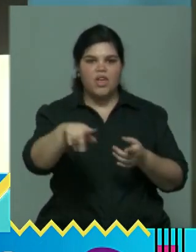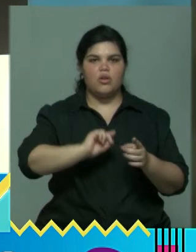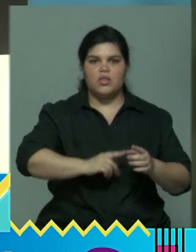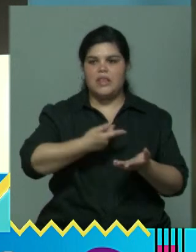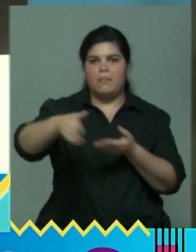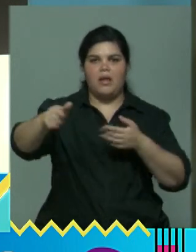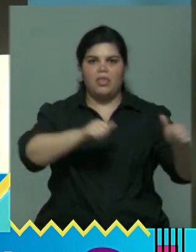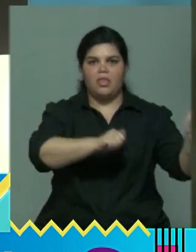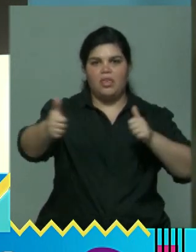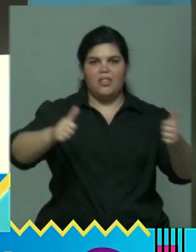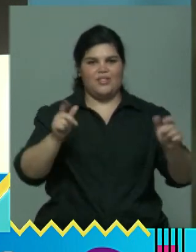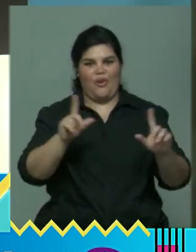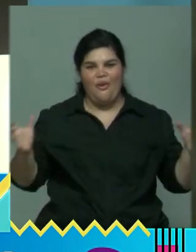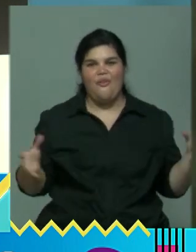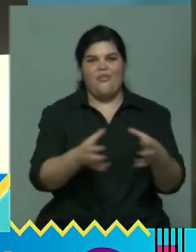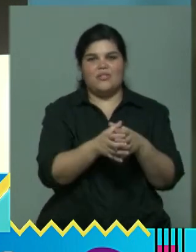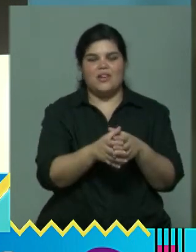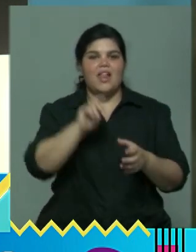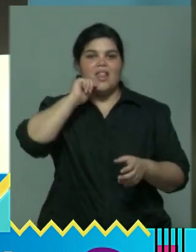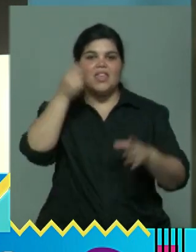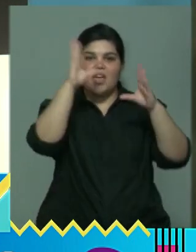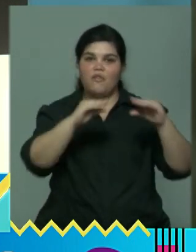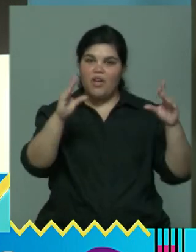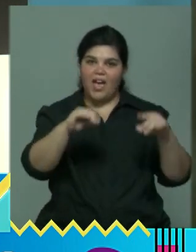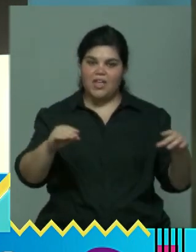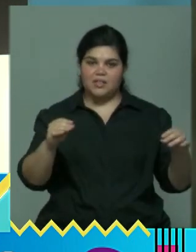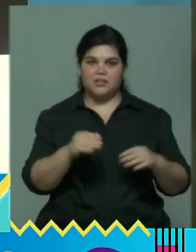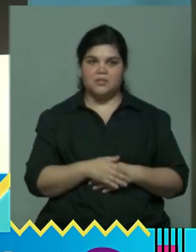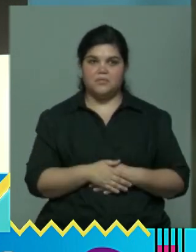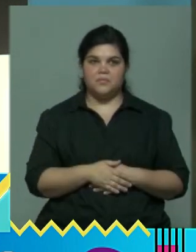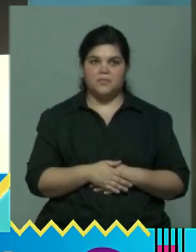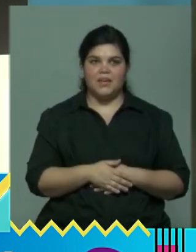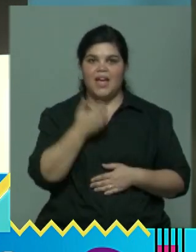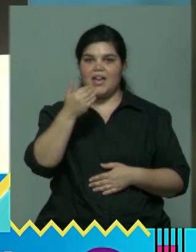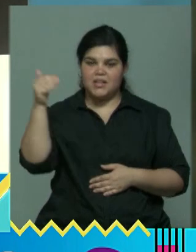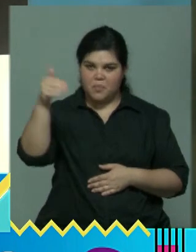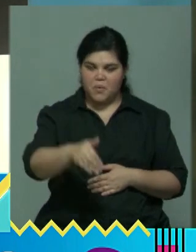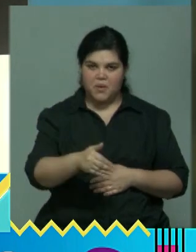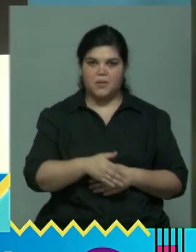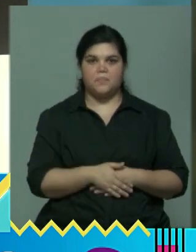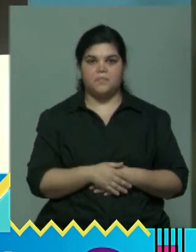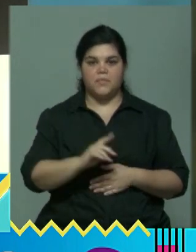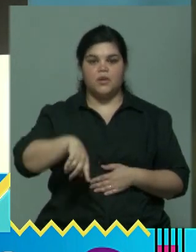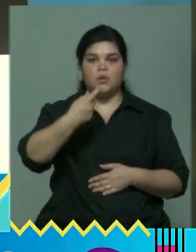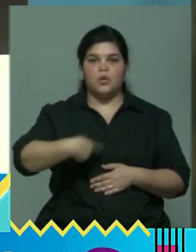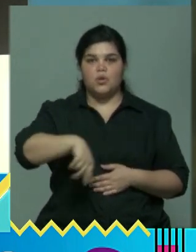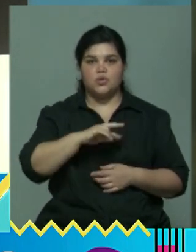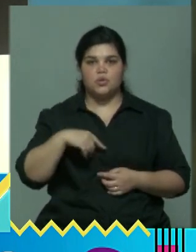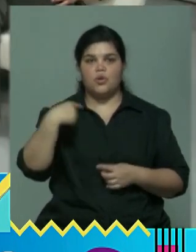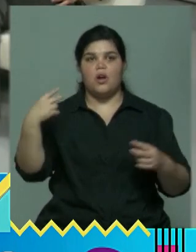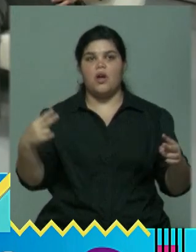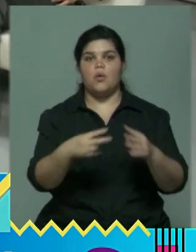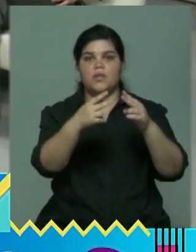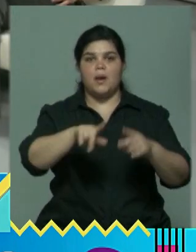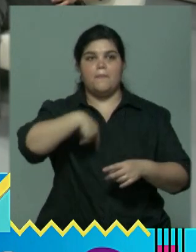separen. Así que bueno, que tengan muy buenas fiestas también. Gracias, Y igualmente. Muchas gracias por haber estado aquí también. Nos reencontramos Mañana con un nuevo